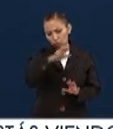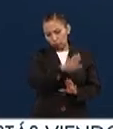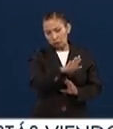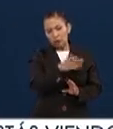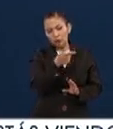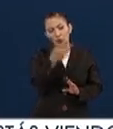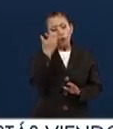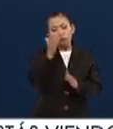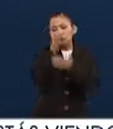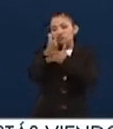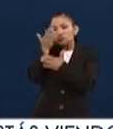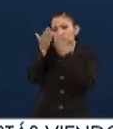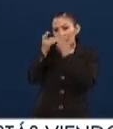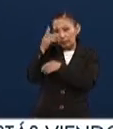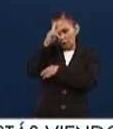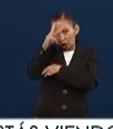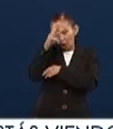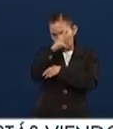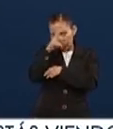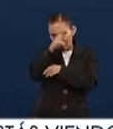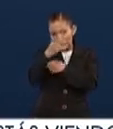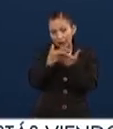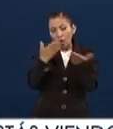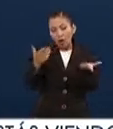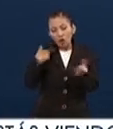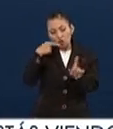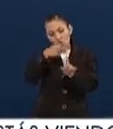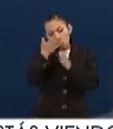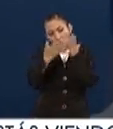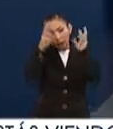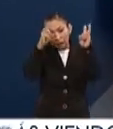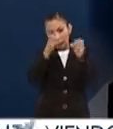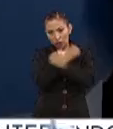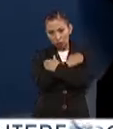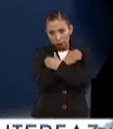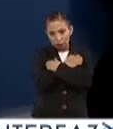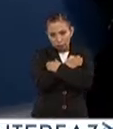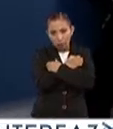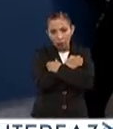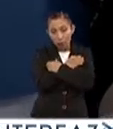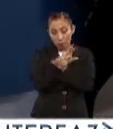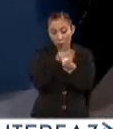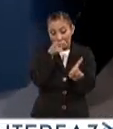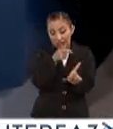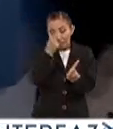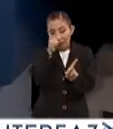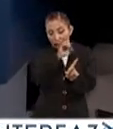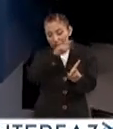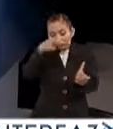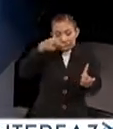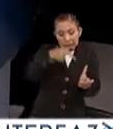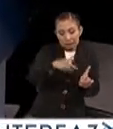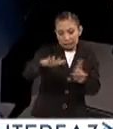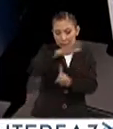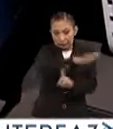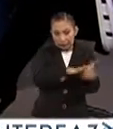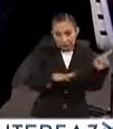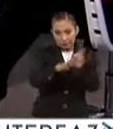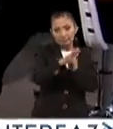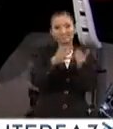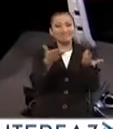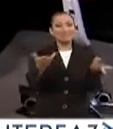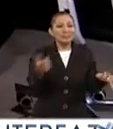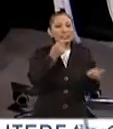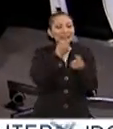tú decidiste estudiar psicología y ahora te estás especializando en temas de educación, precisamente para especializarte en este fenómeno, ¿no? En